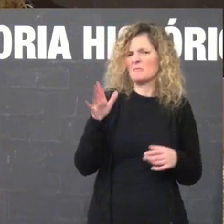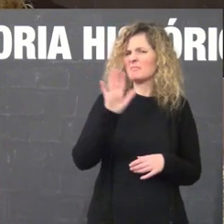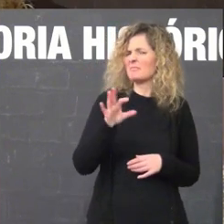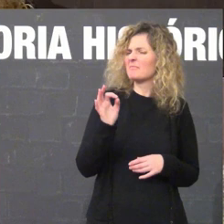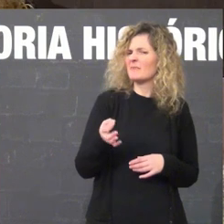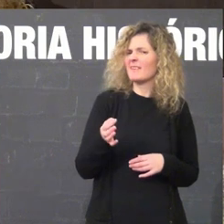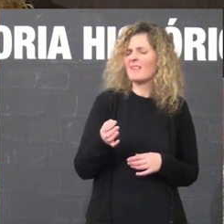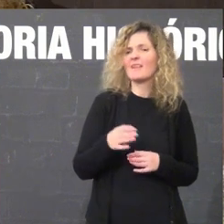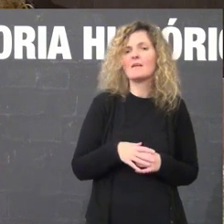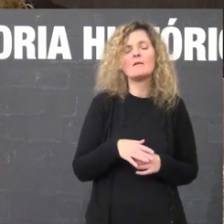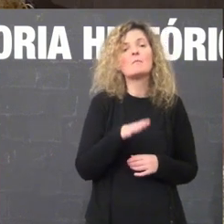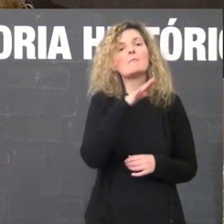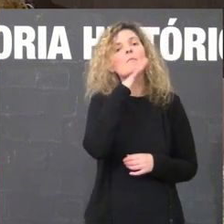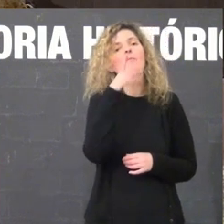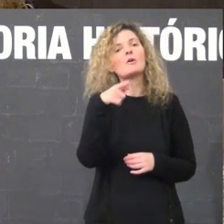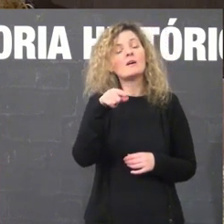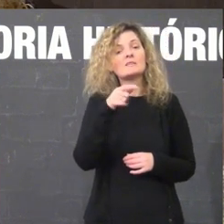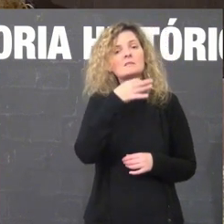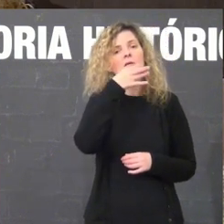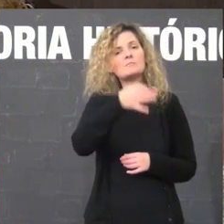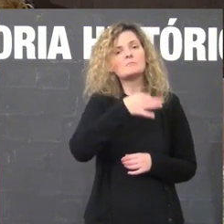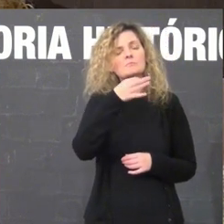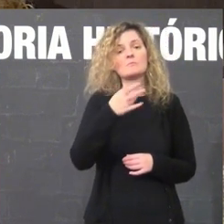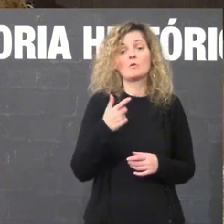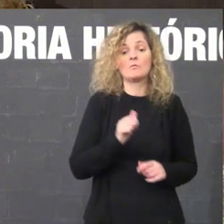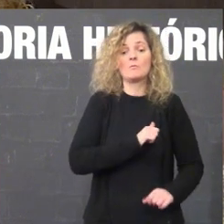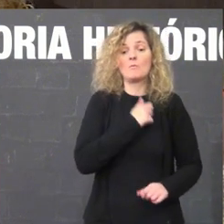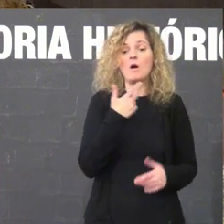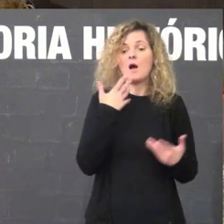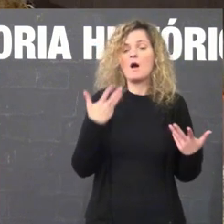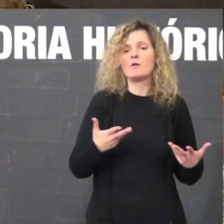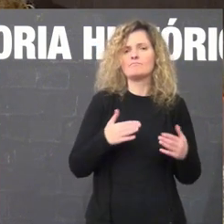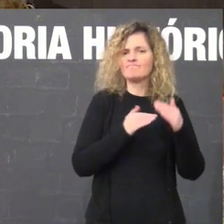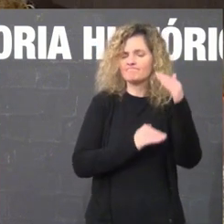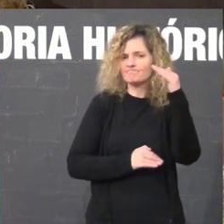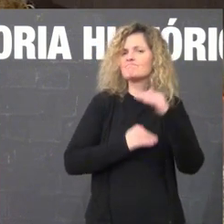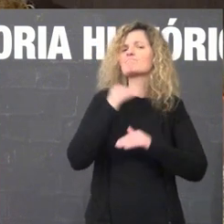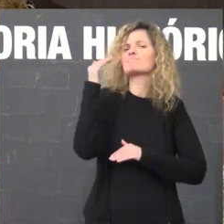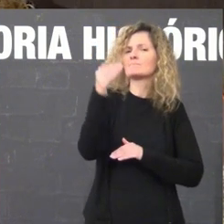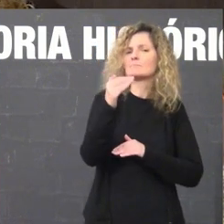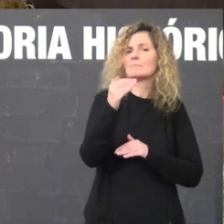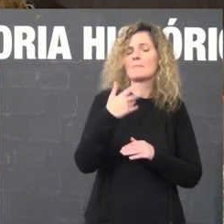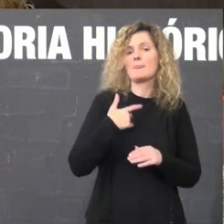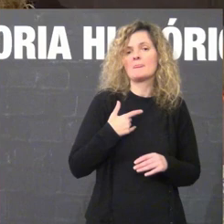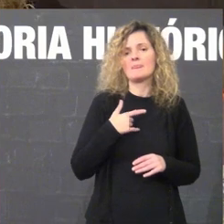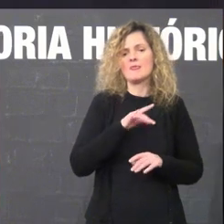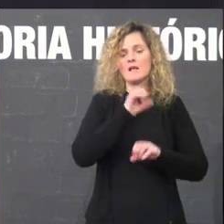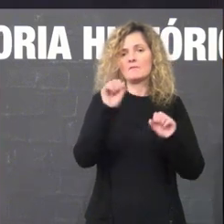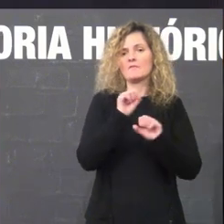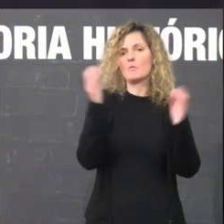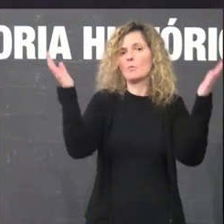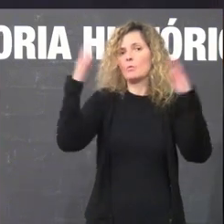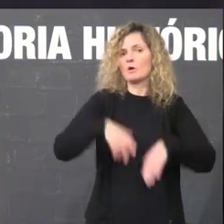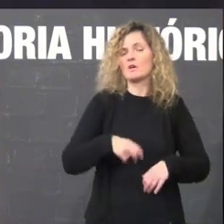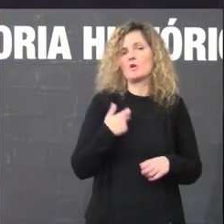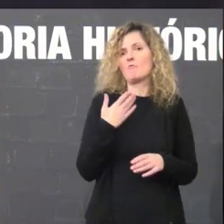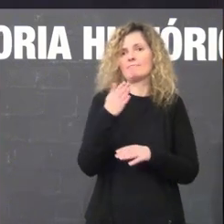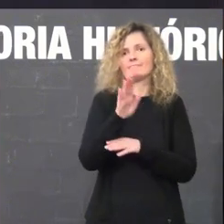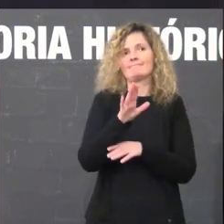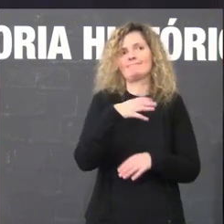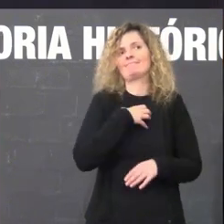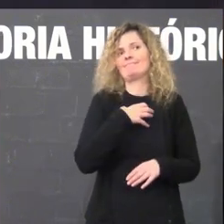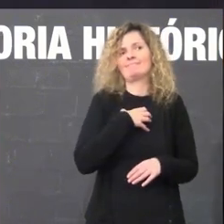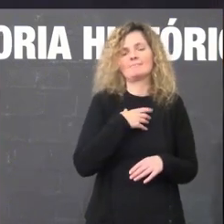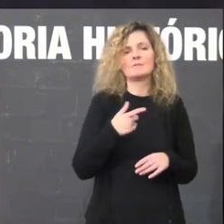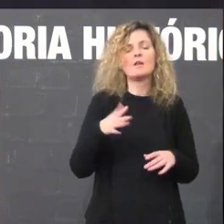no suena mucho porque ese relato que por fortuna hoy ha sido superado y además es indefendible impresentable en Argentina